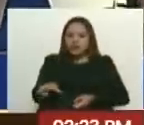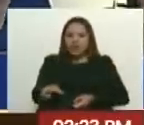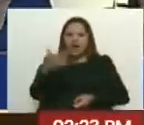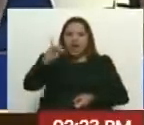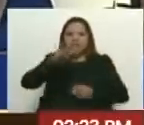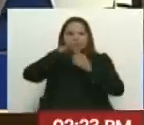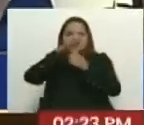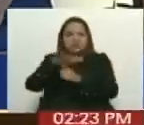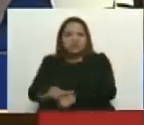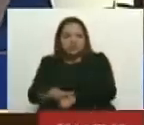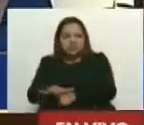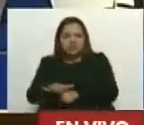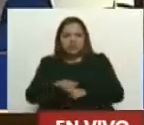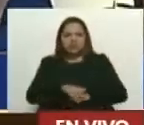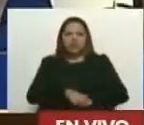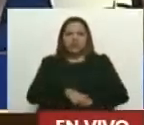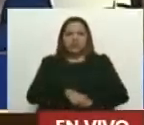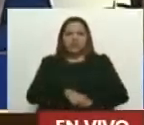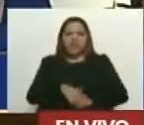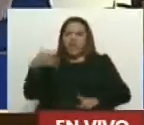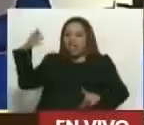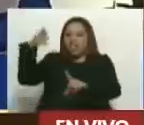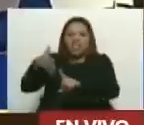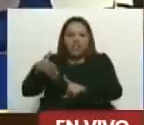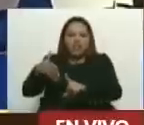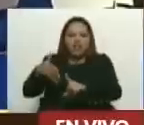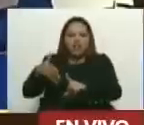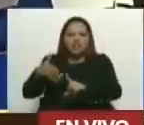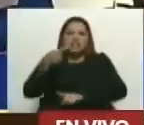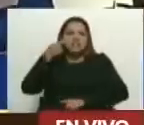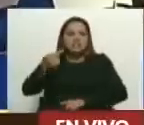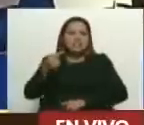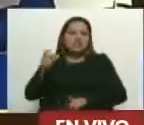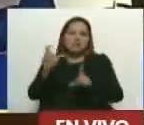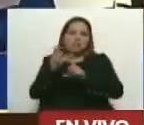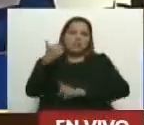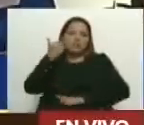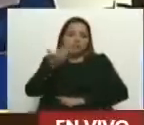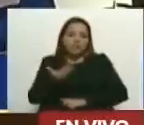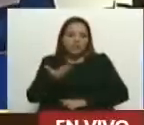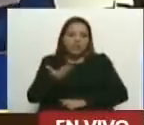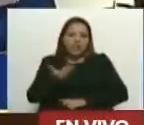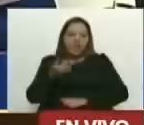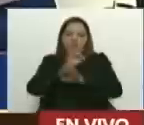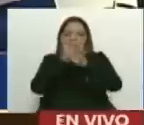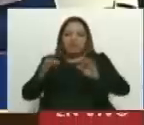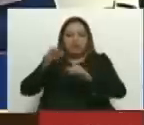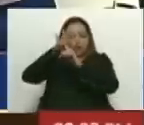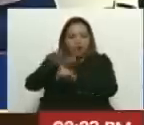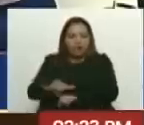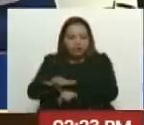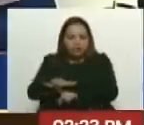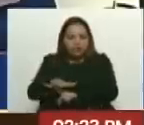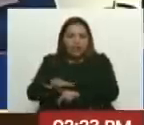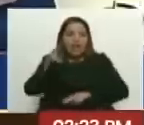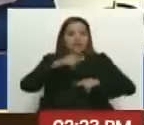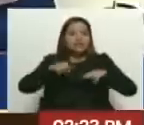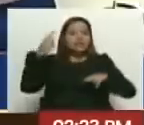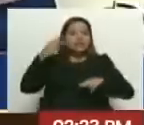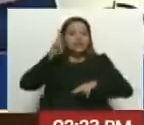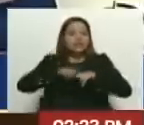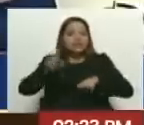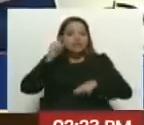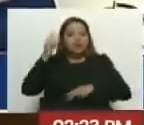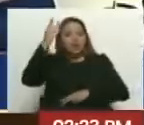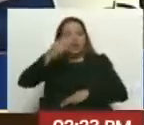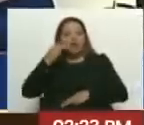discrimina, ataca, ofende, injuria de manera despectiva a niños, niñas y adolescentes